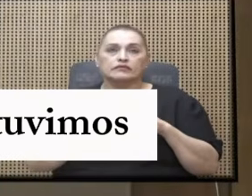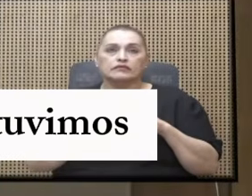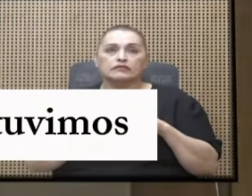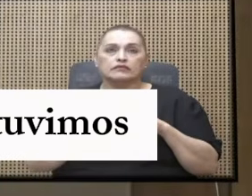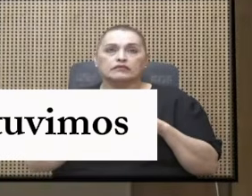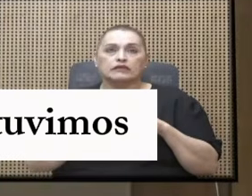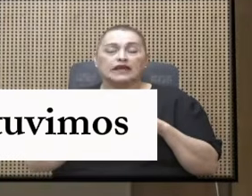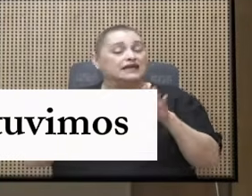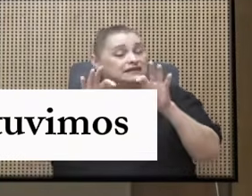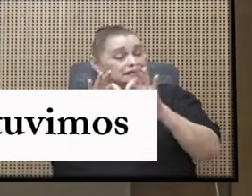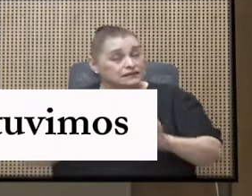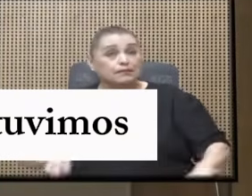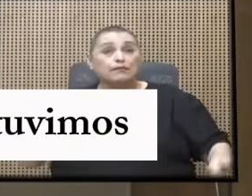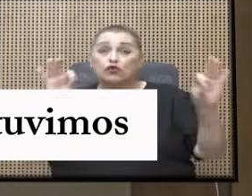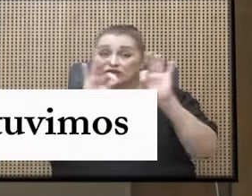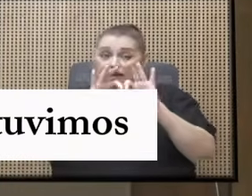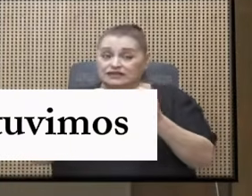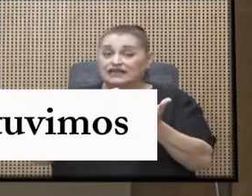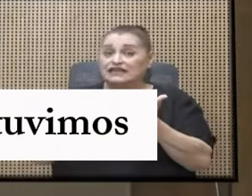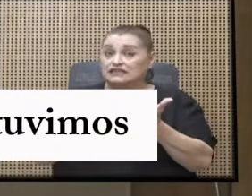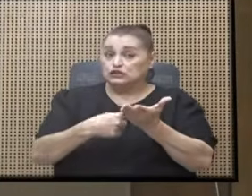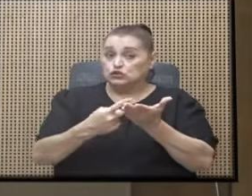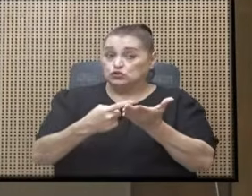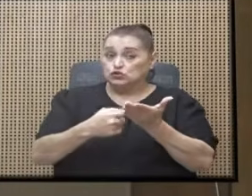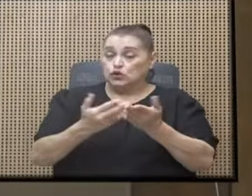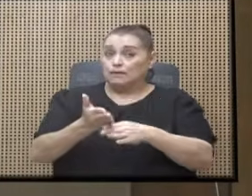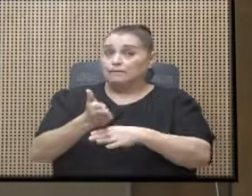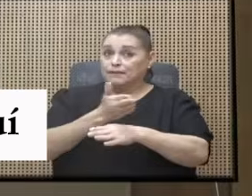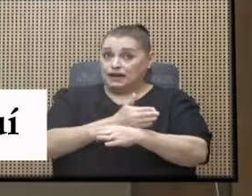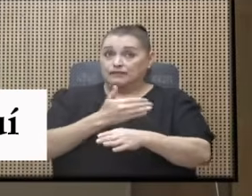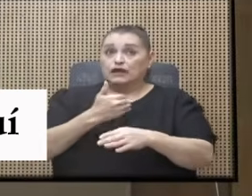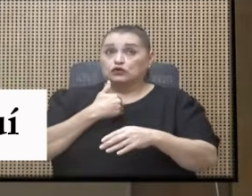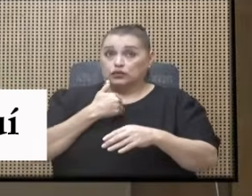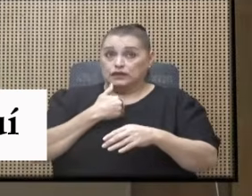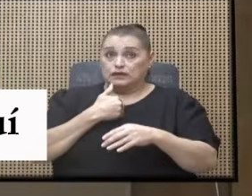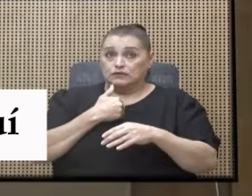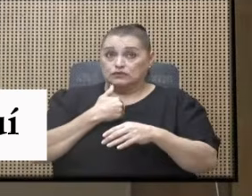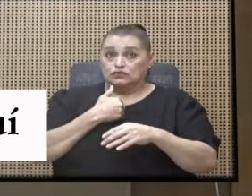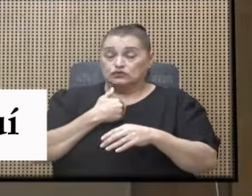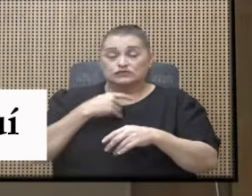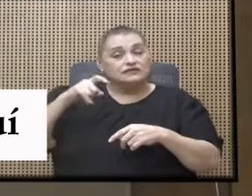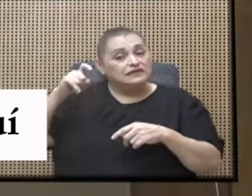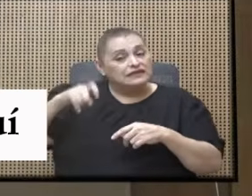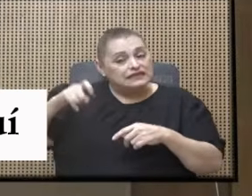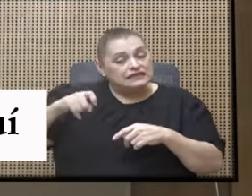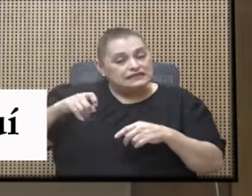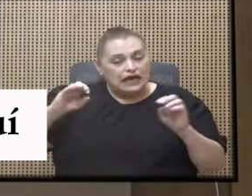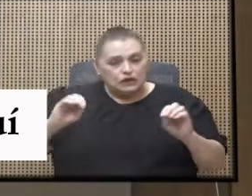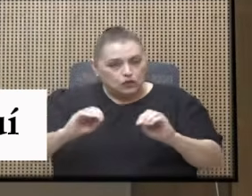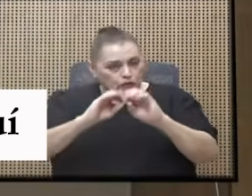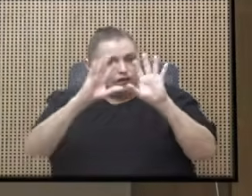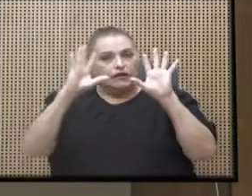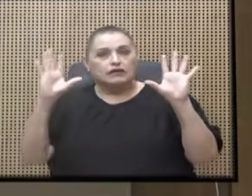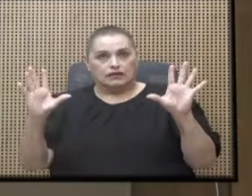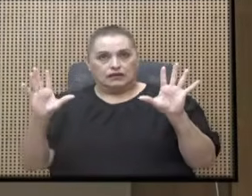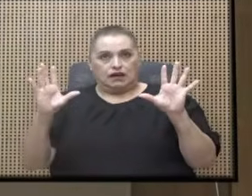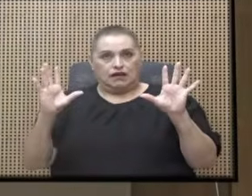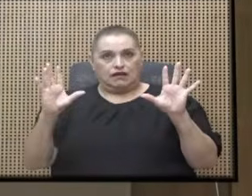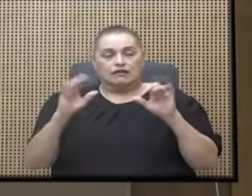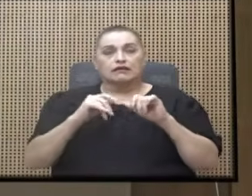era muy importante la discusión previa que tuvimos porque era necesario clarificar que